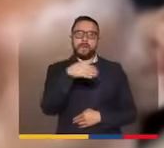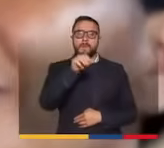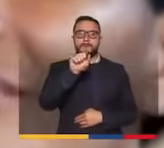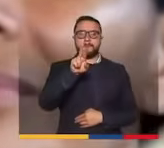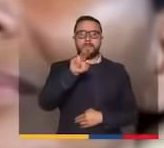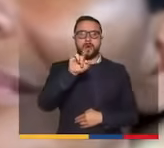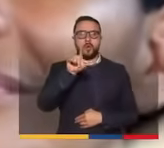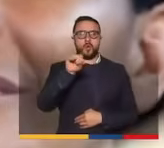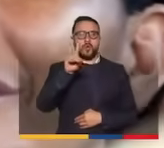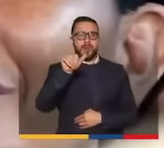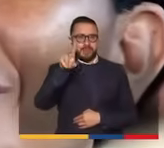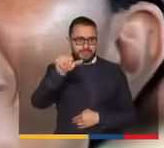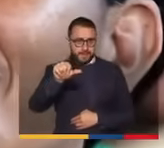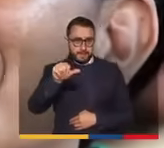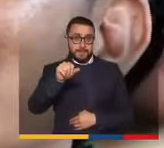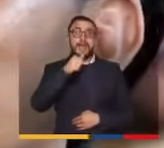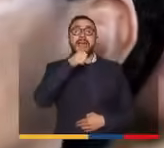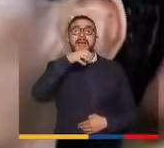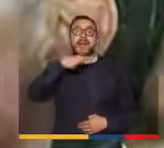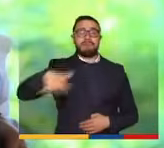La hacienda Bellacruz.